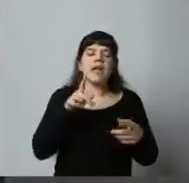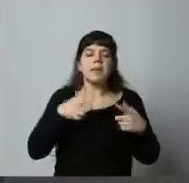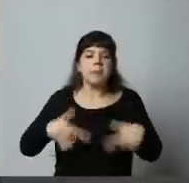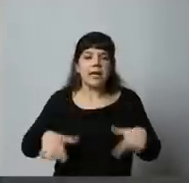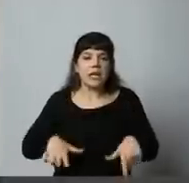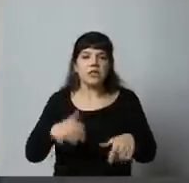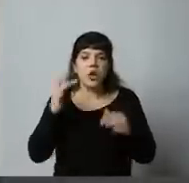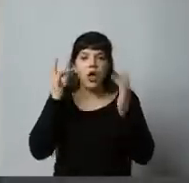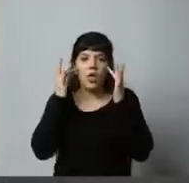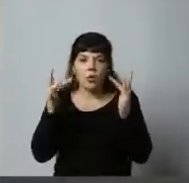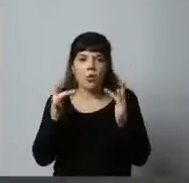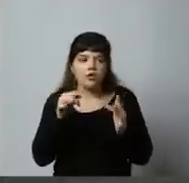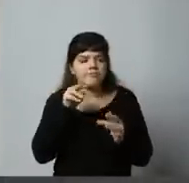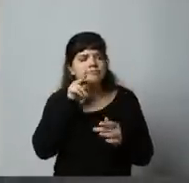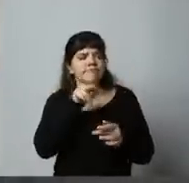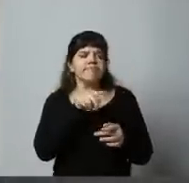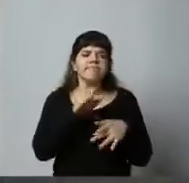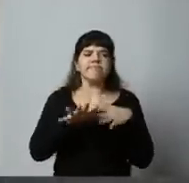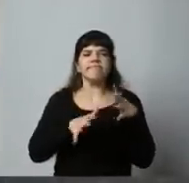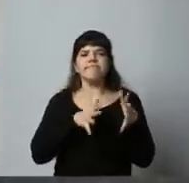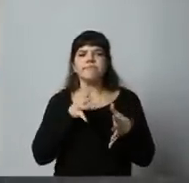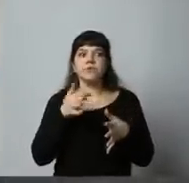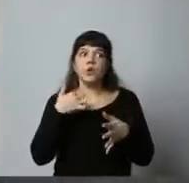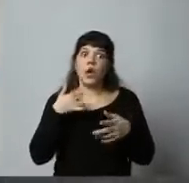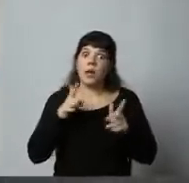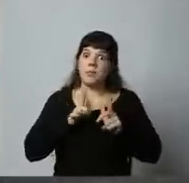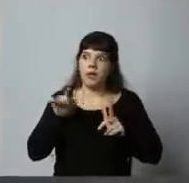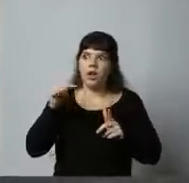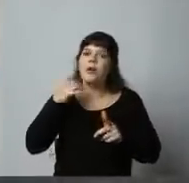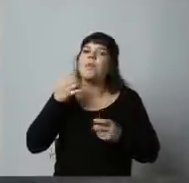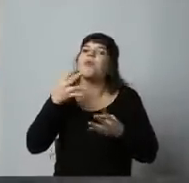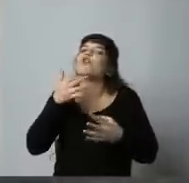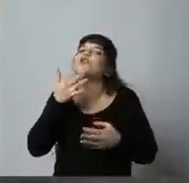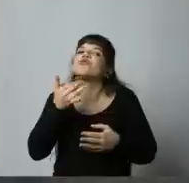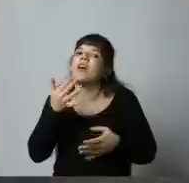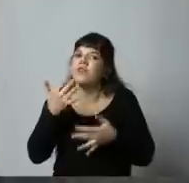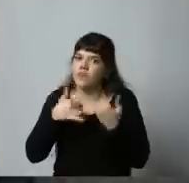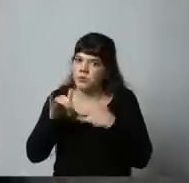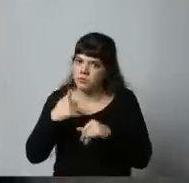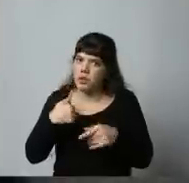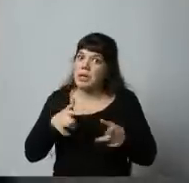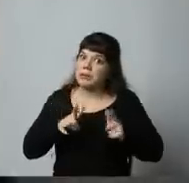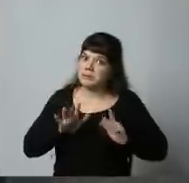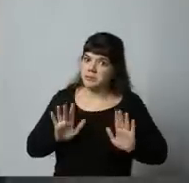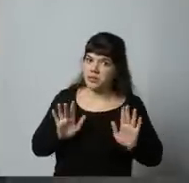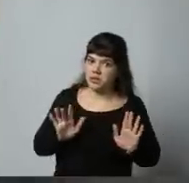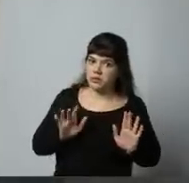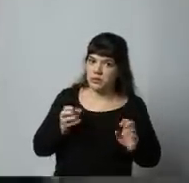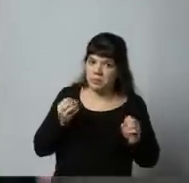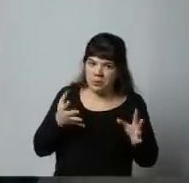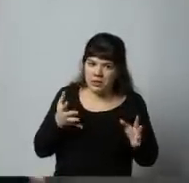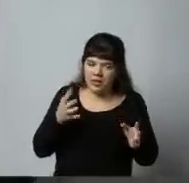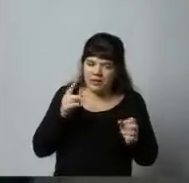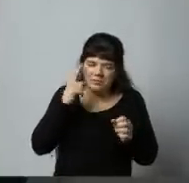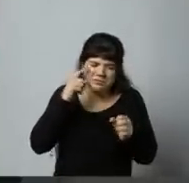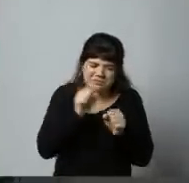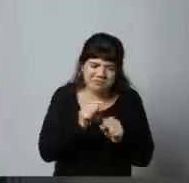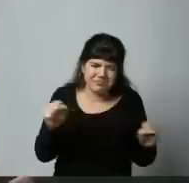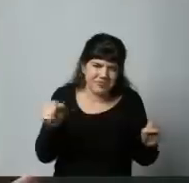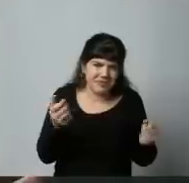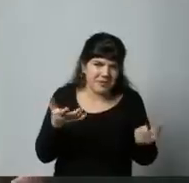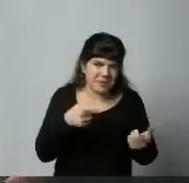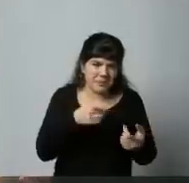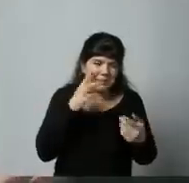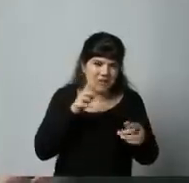Educación espero que sea por desconocimiento porque si no no se podía decir Este que era solamente po